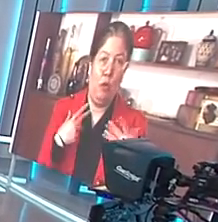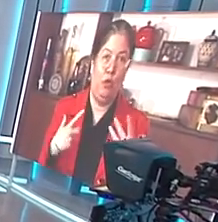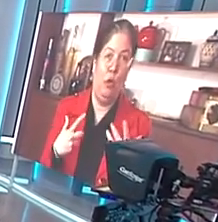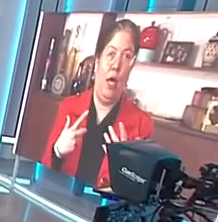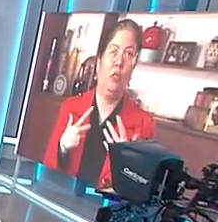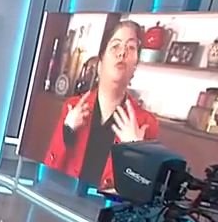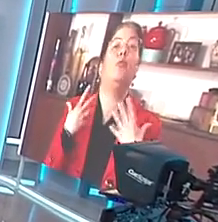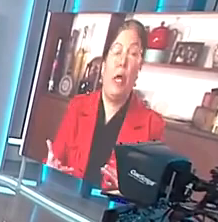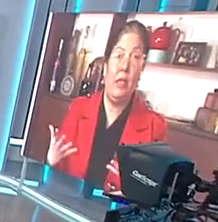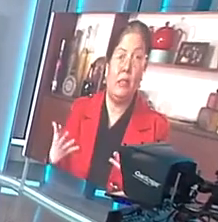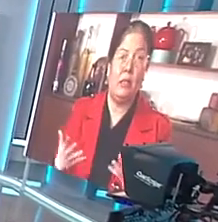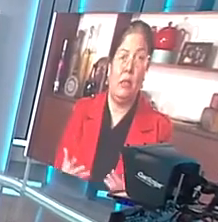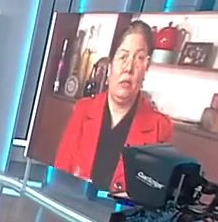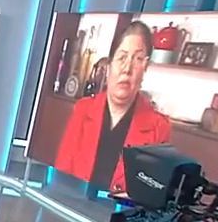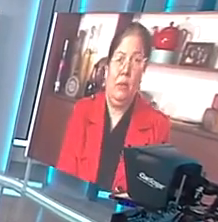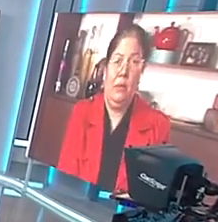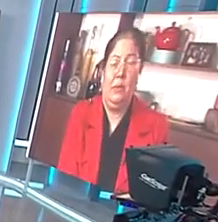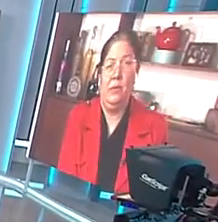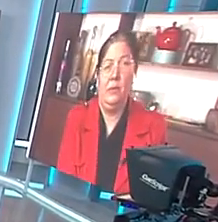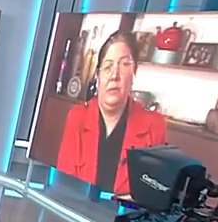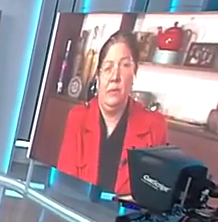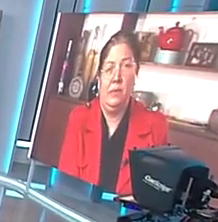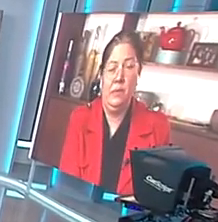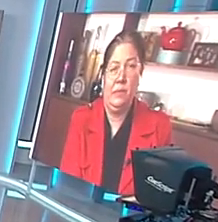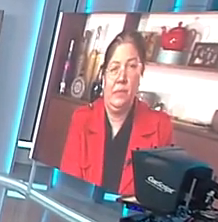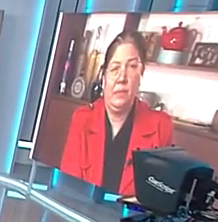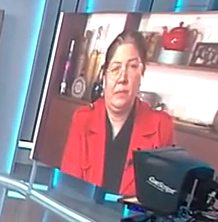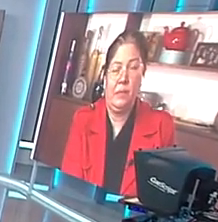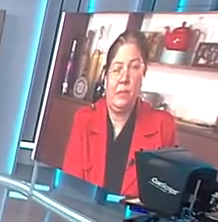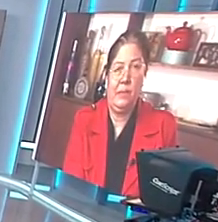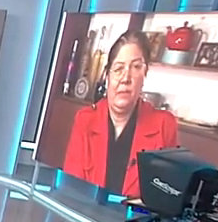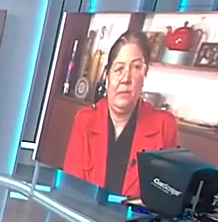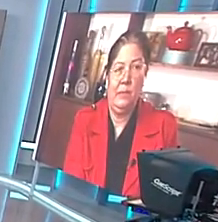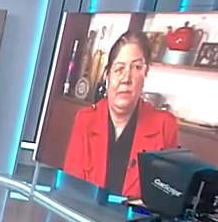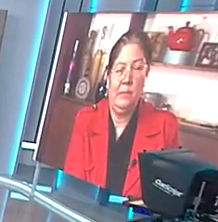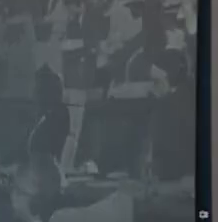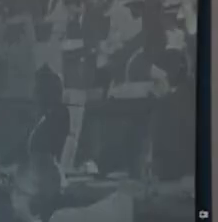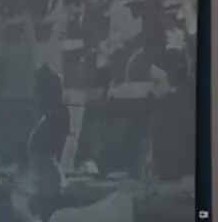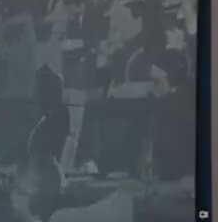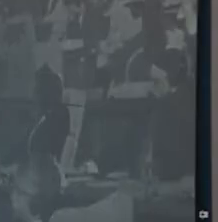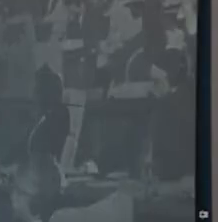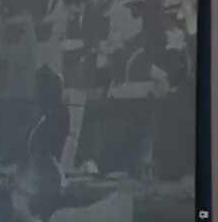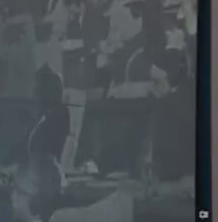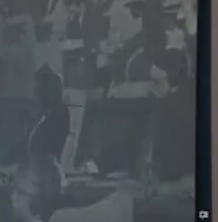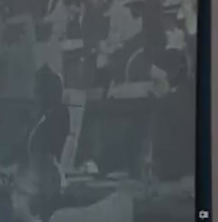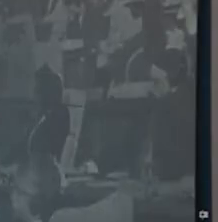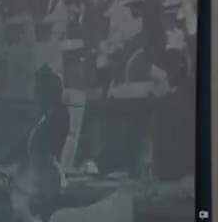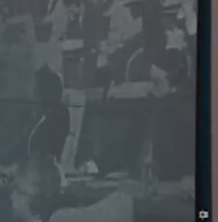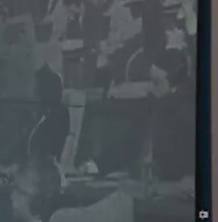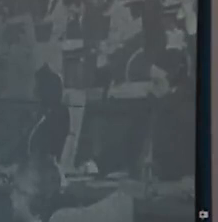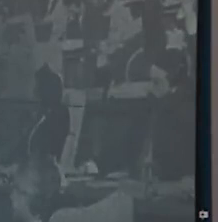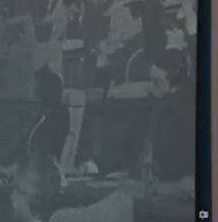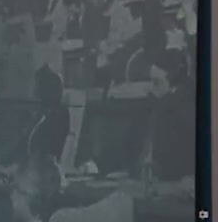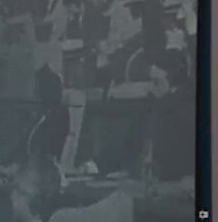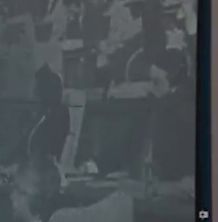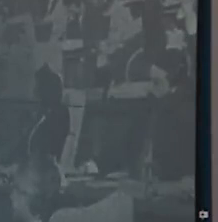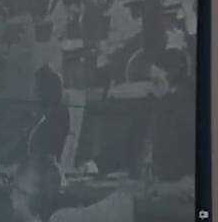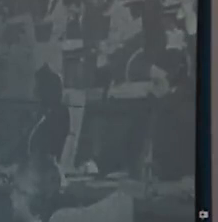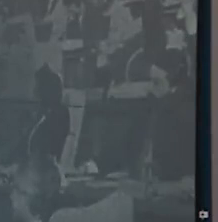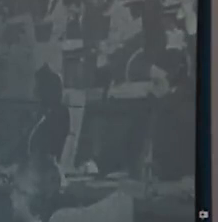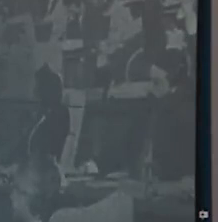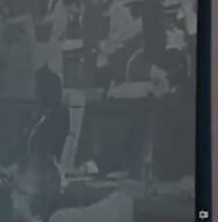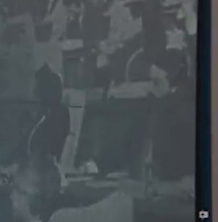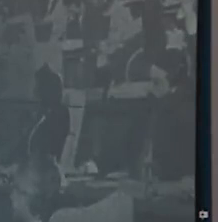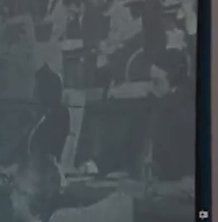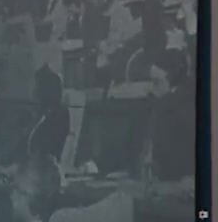para que los ciudadanos puedan decirlo. Muchísimas gracias, doctora Alejandra. Precisamente hace unos minutos el doctor Klopatowski